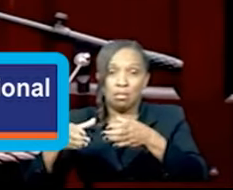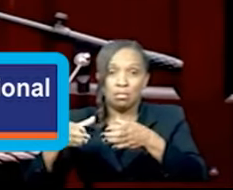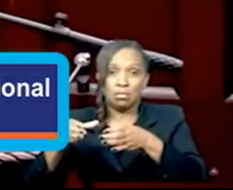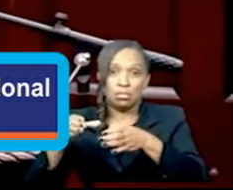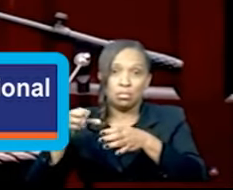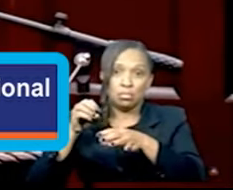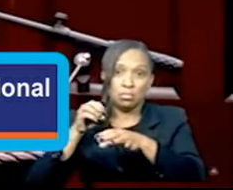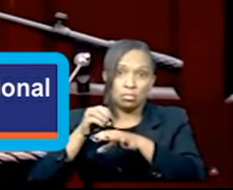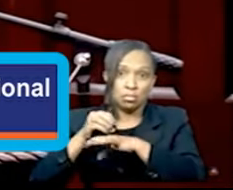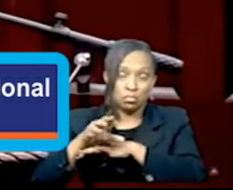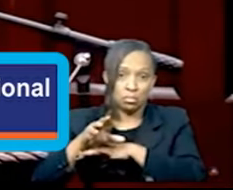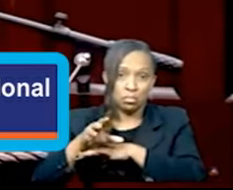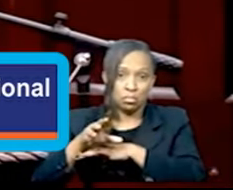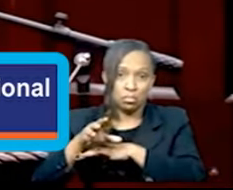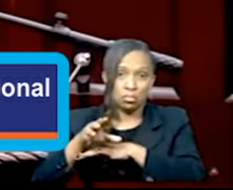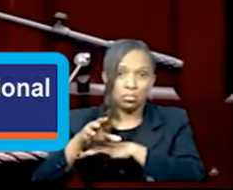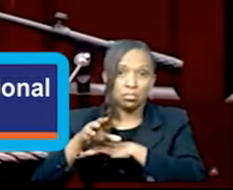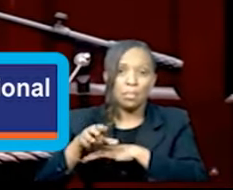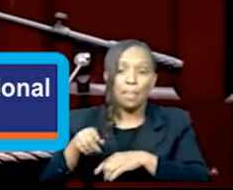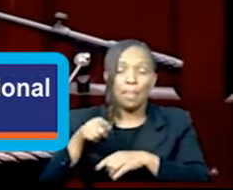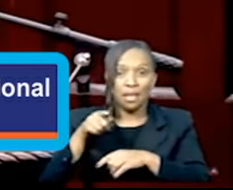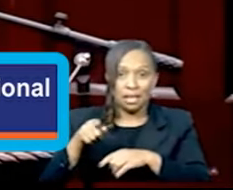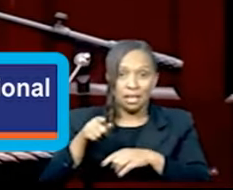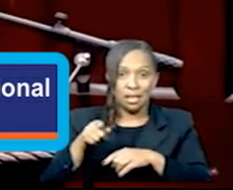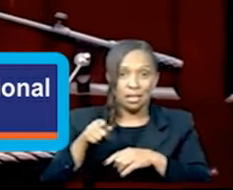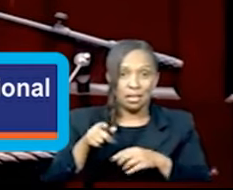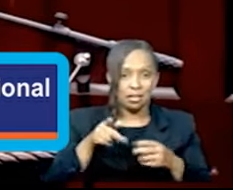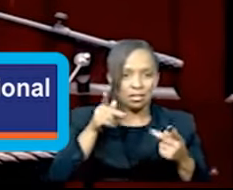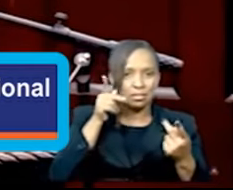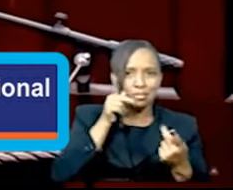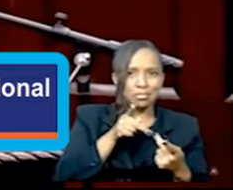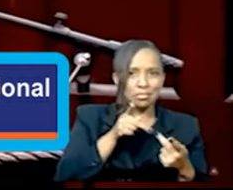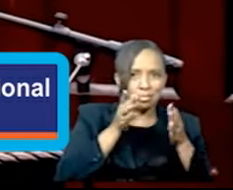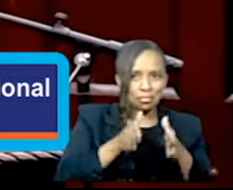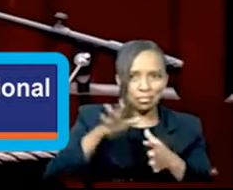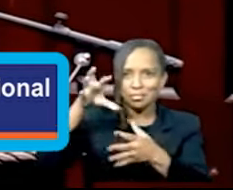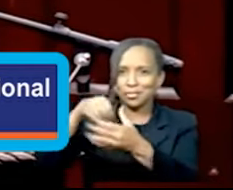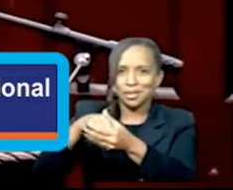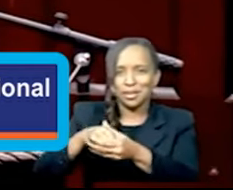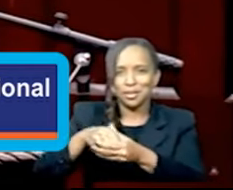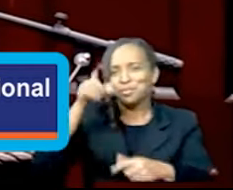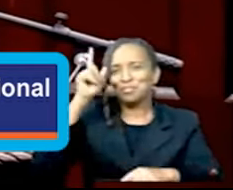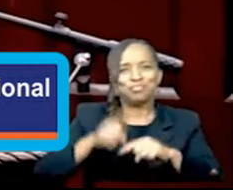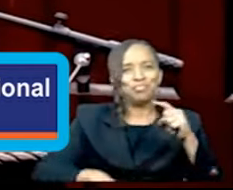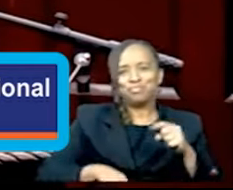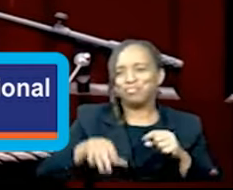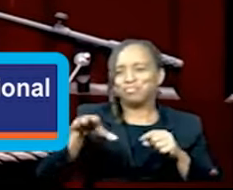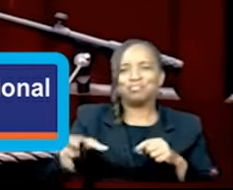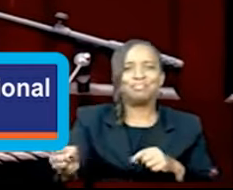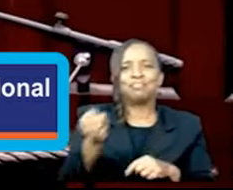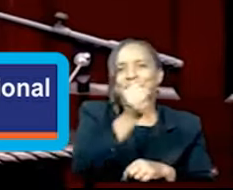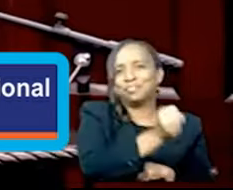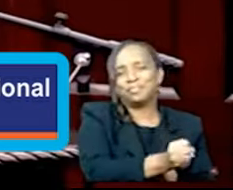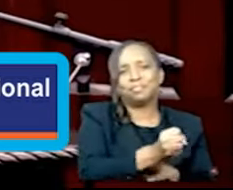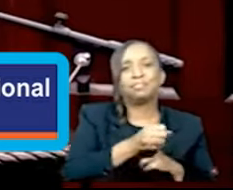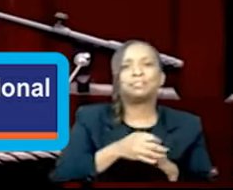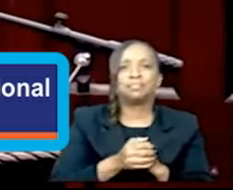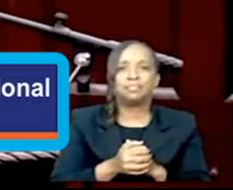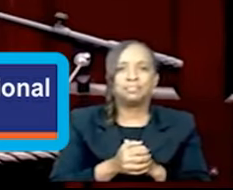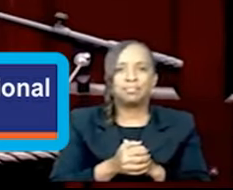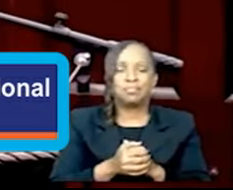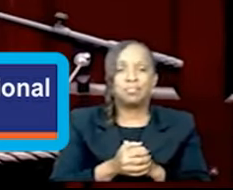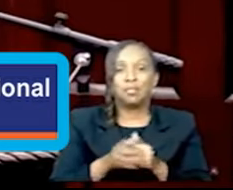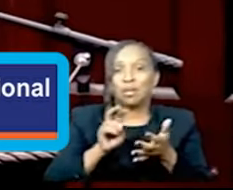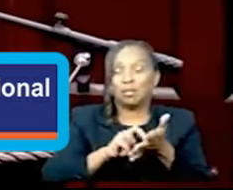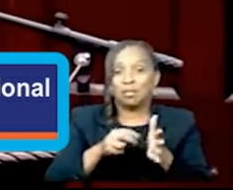menos para el Poder Ejecutivo. Y por ende, también elimina el voto calificado que él